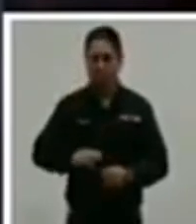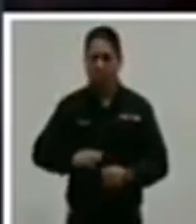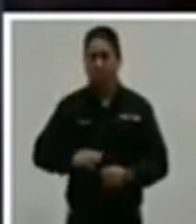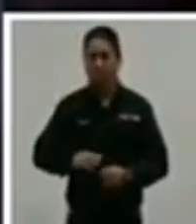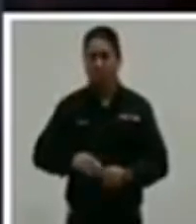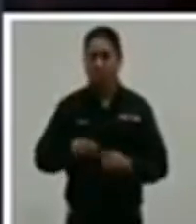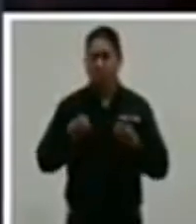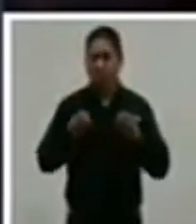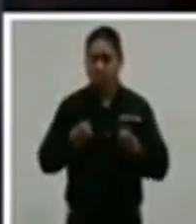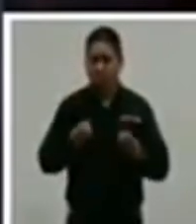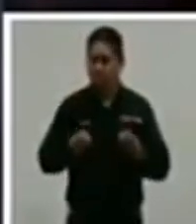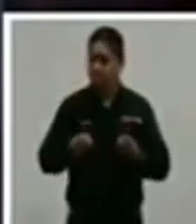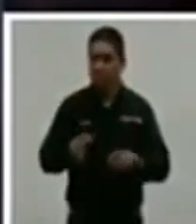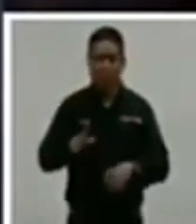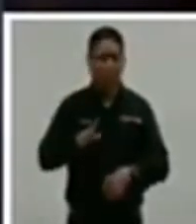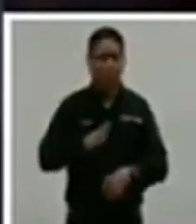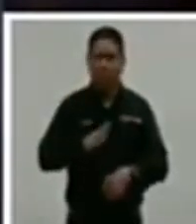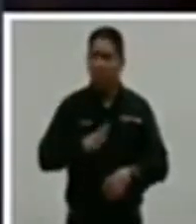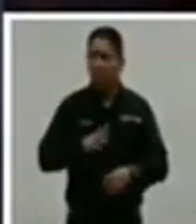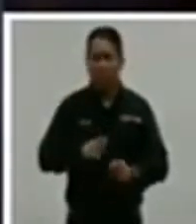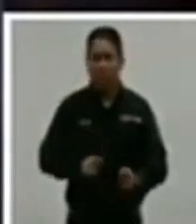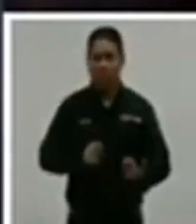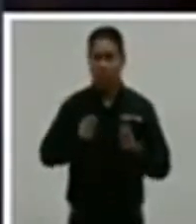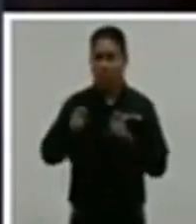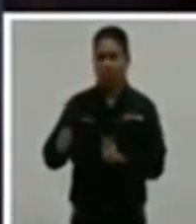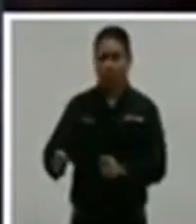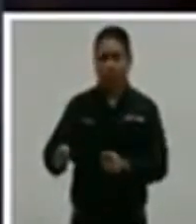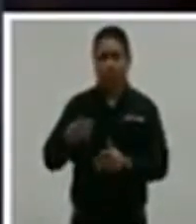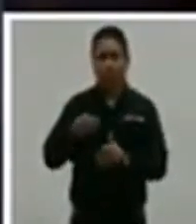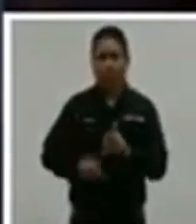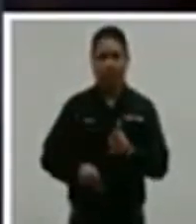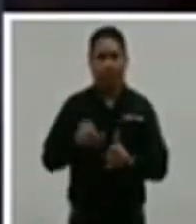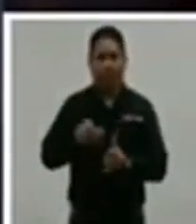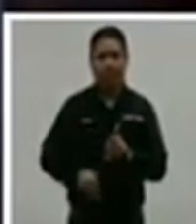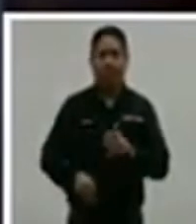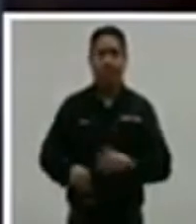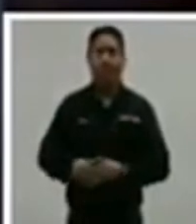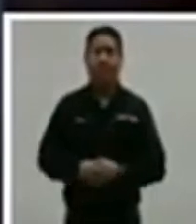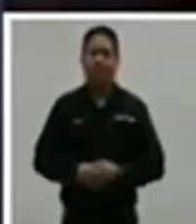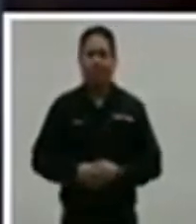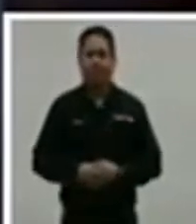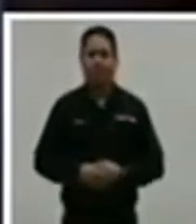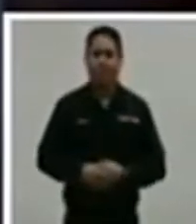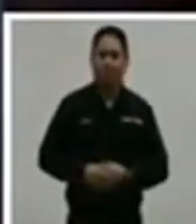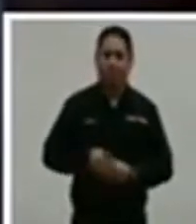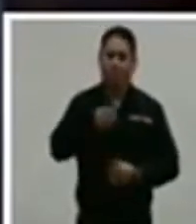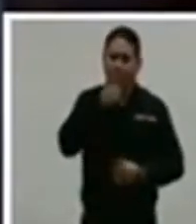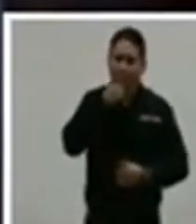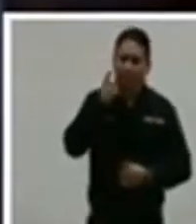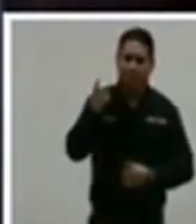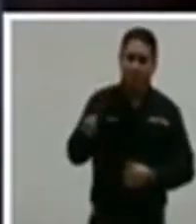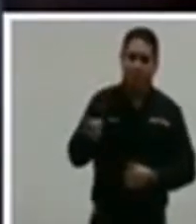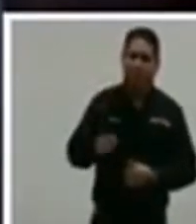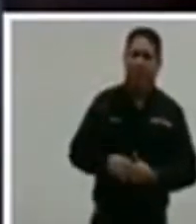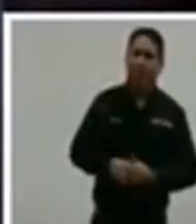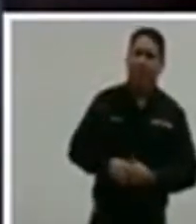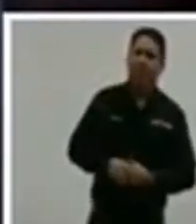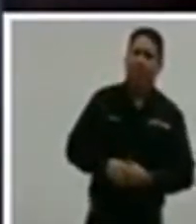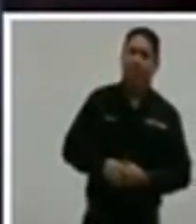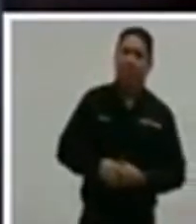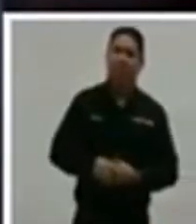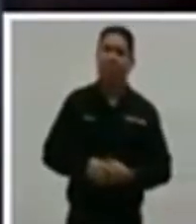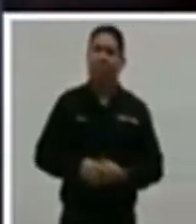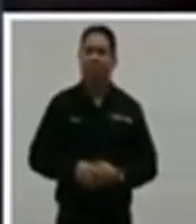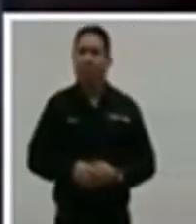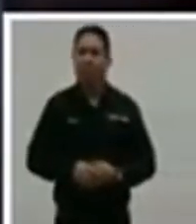de municipios que no presentaron su cuenta pública. Entonces, sí comentárselos a ustedes. Los municipios que han entregado su